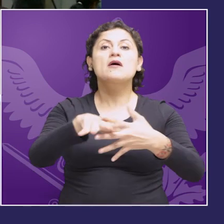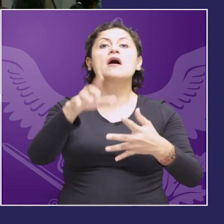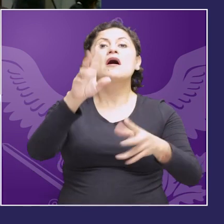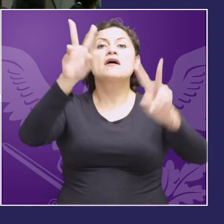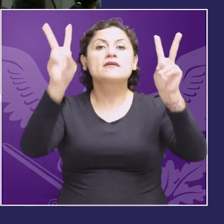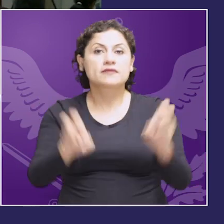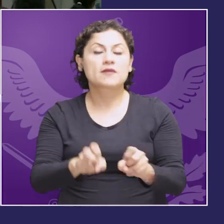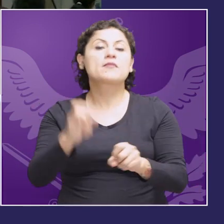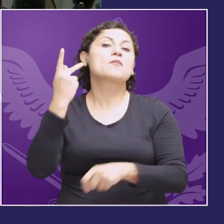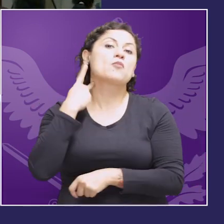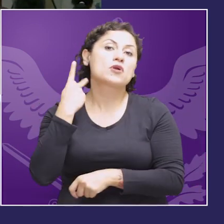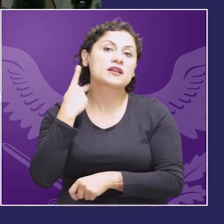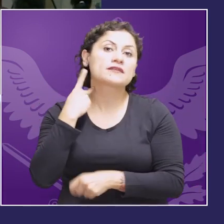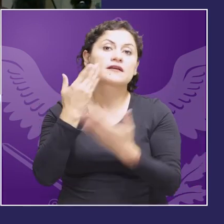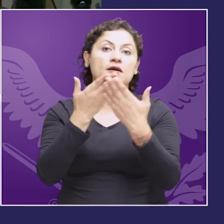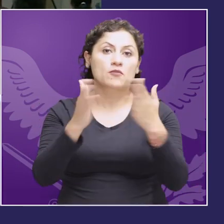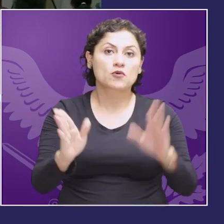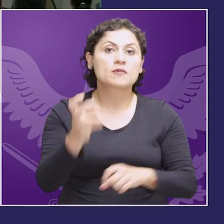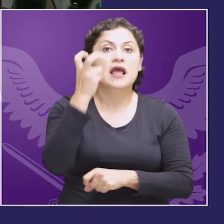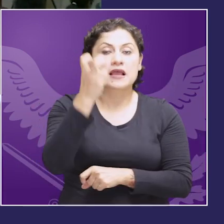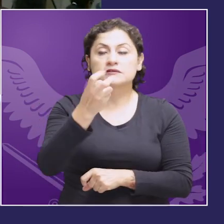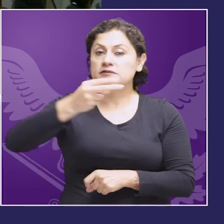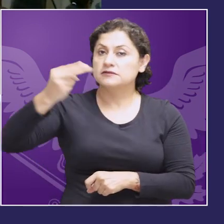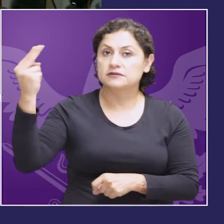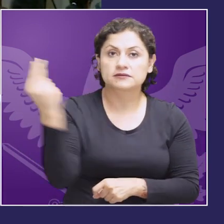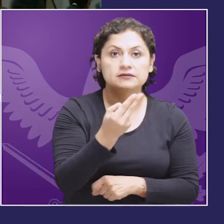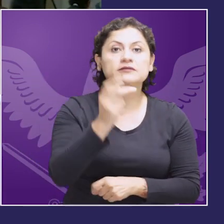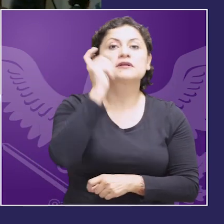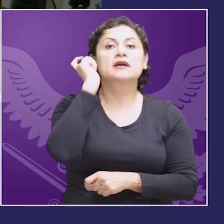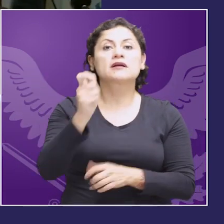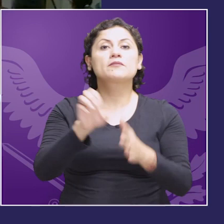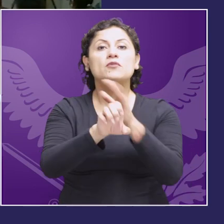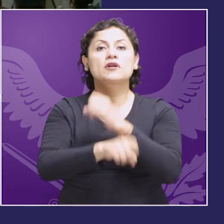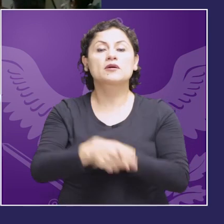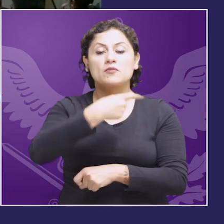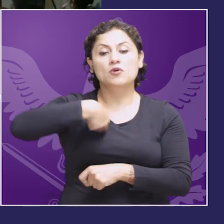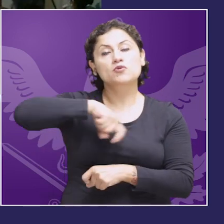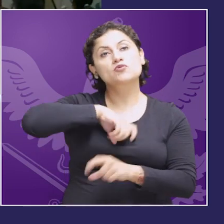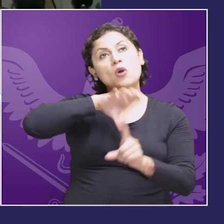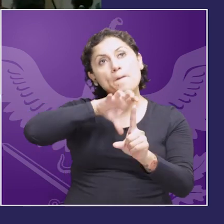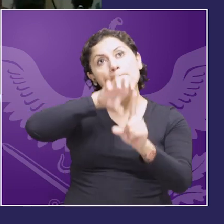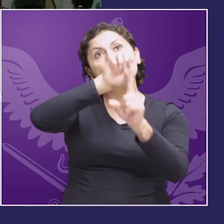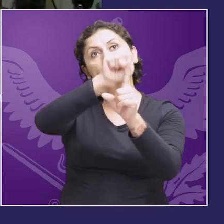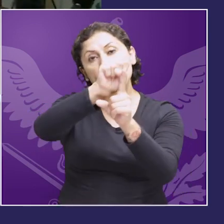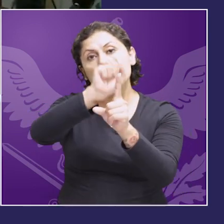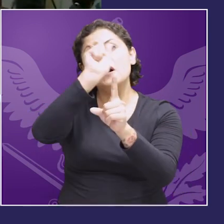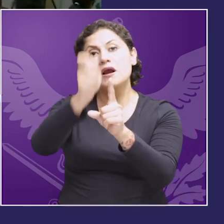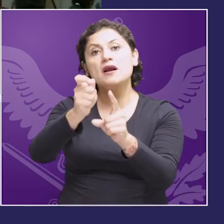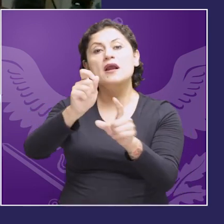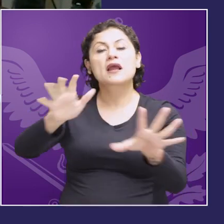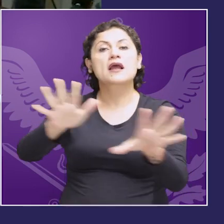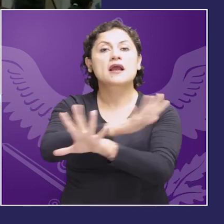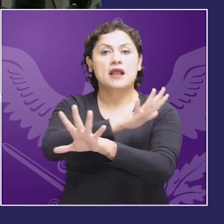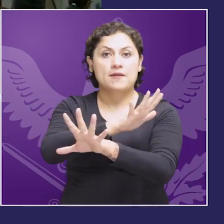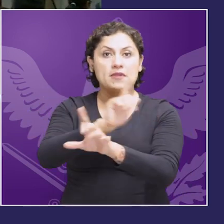al abordar la violencia y concretamente el feminicidio. Sin embargo, quería quedarme con una idea que creo que nos alienta.